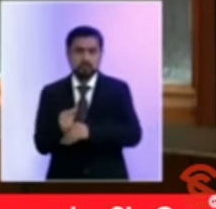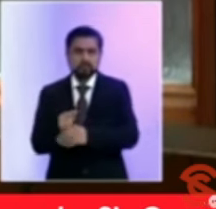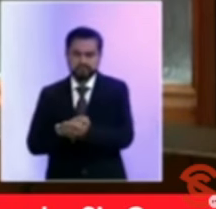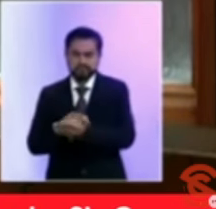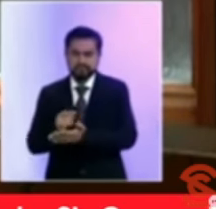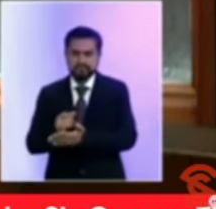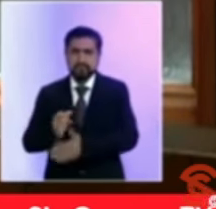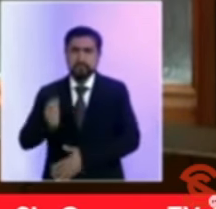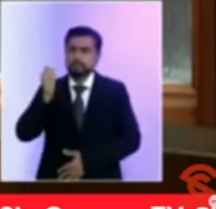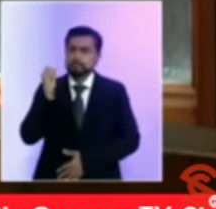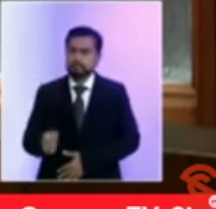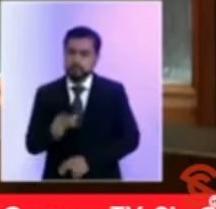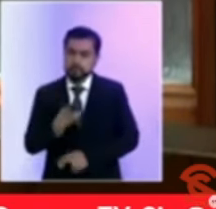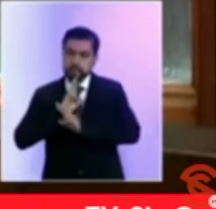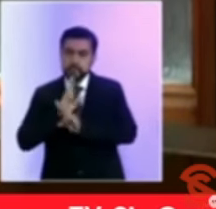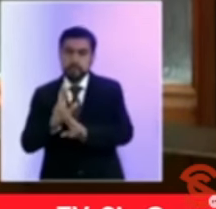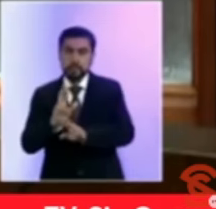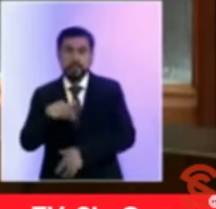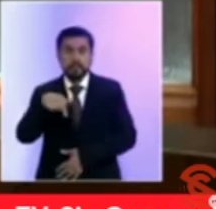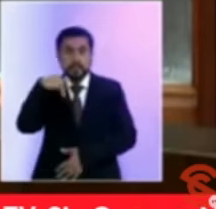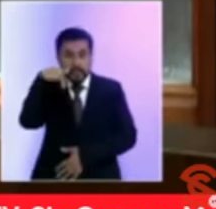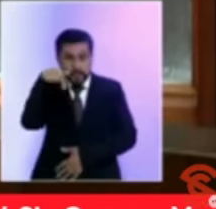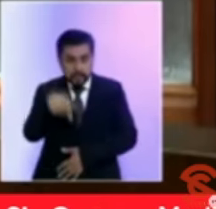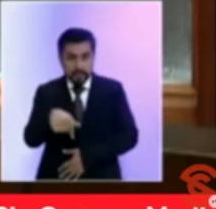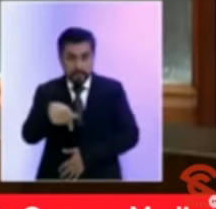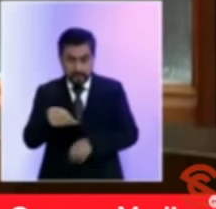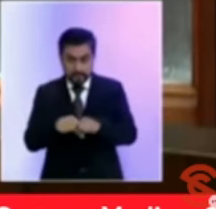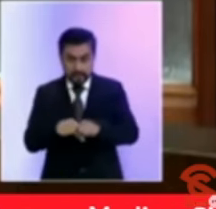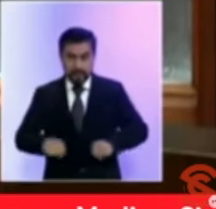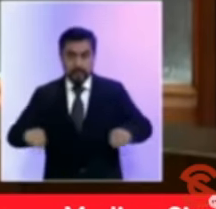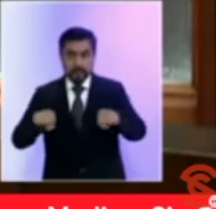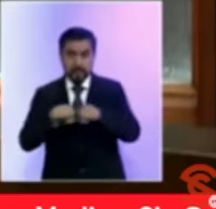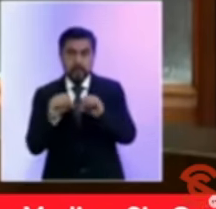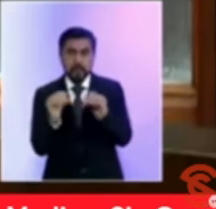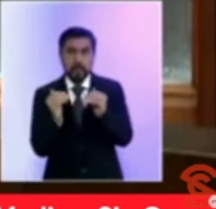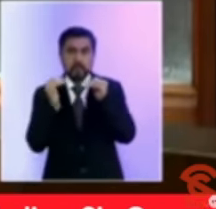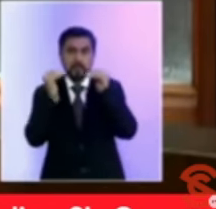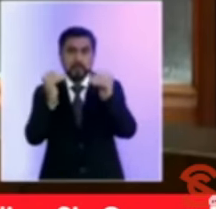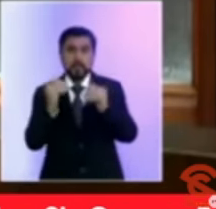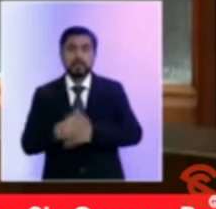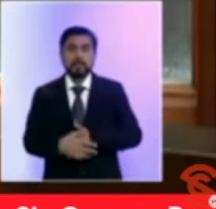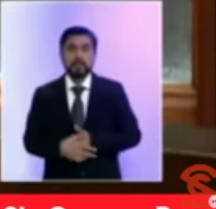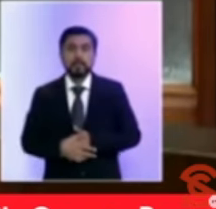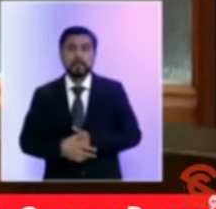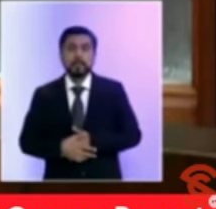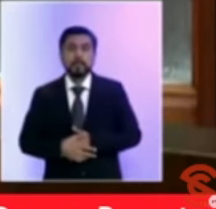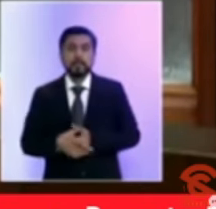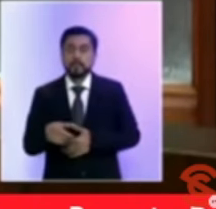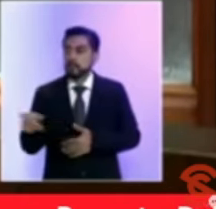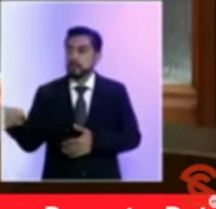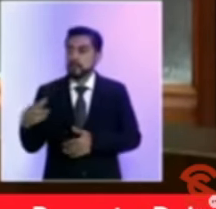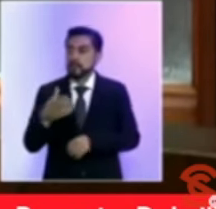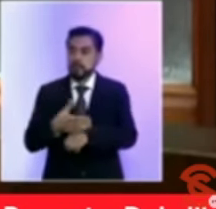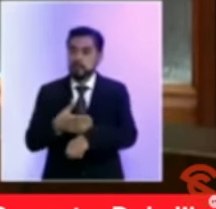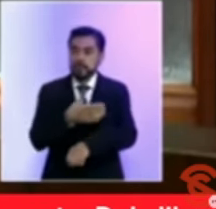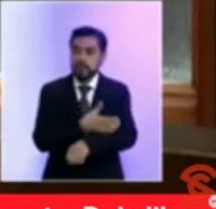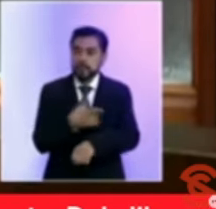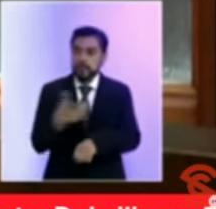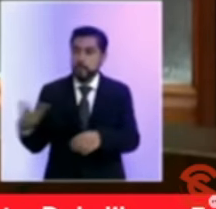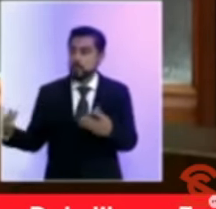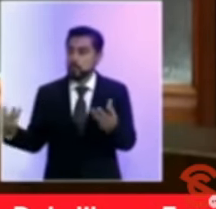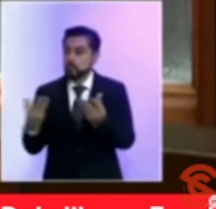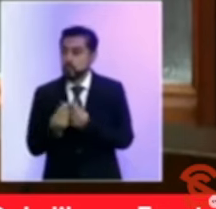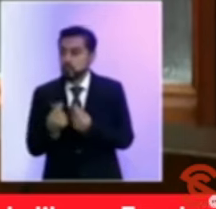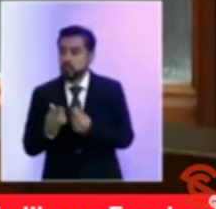aquí en este mismo recinto mis padres y yo debatimos acordamos y de